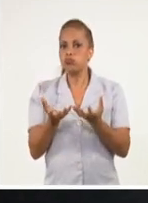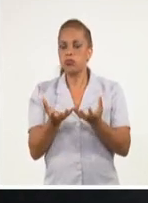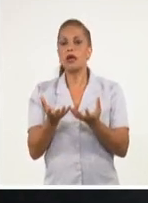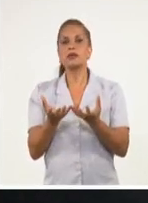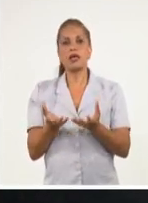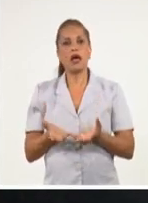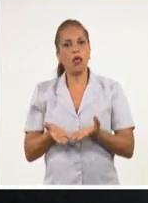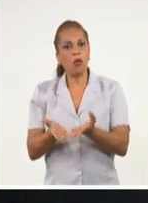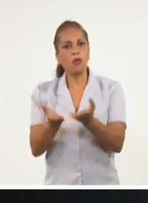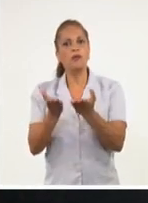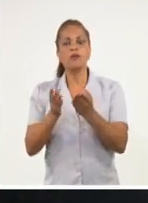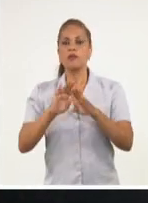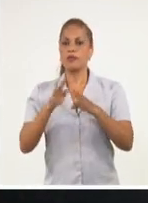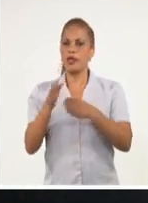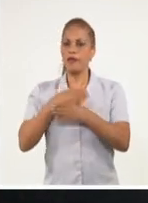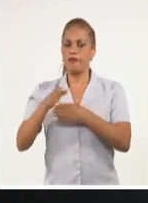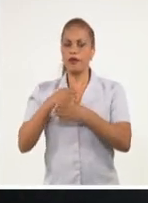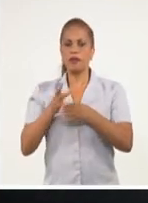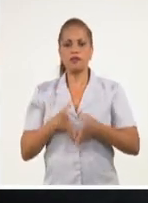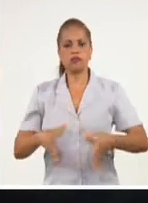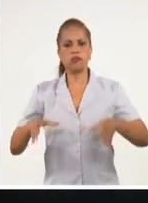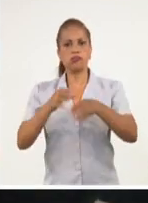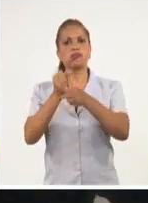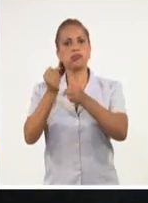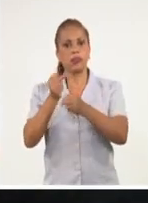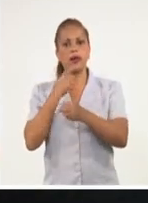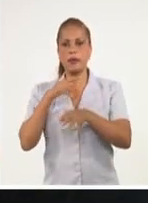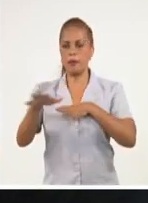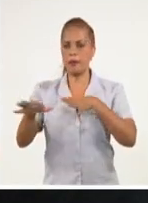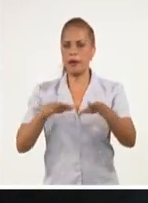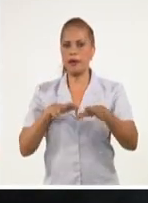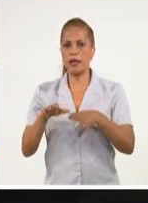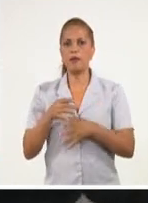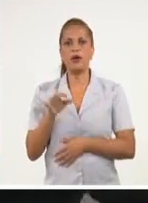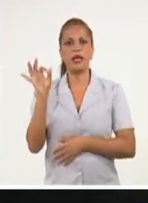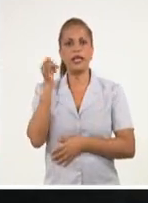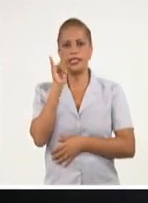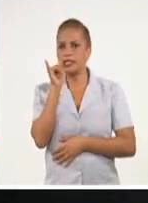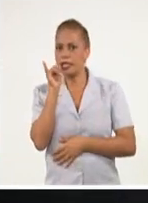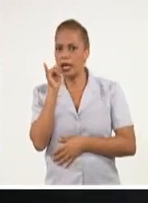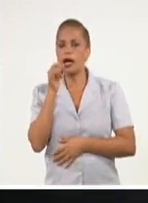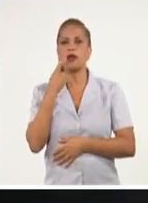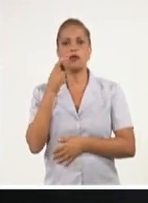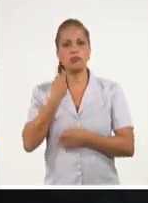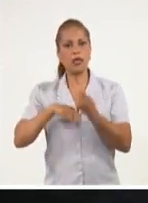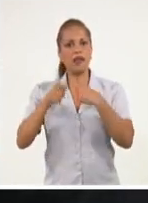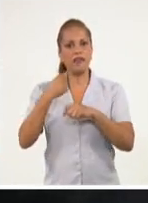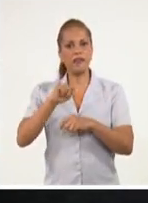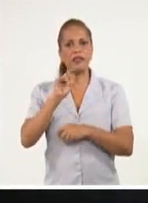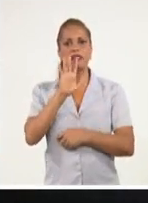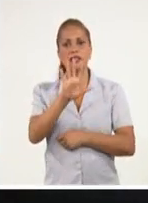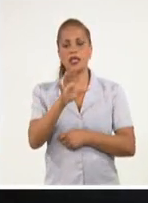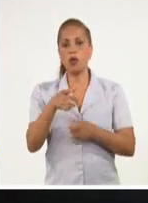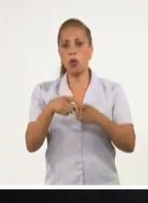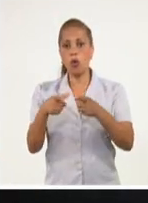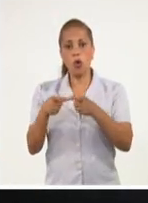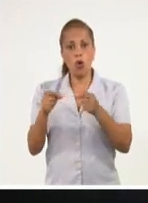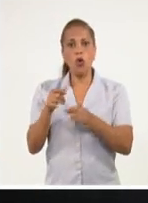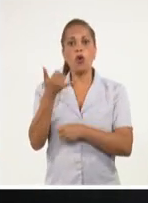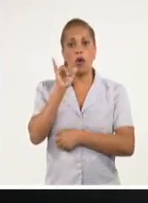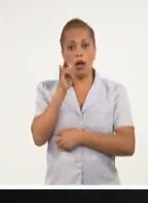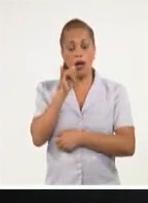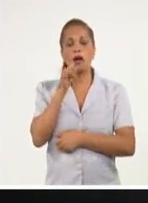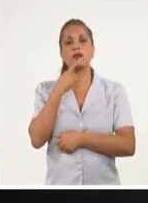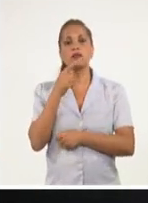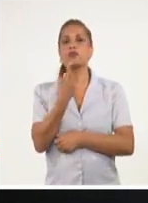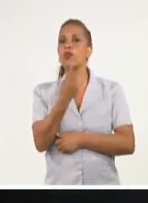uno de los módulos que preparemos. Se lleva también el cigarro que tenemos, donde se le venda 5 cajas por núcleo para que pueda todo